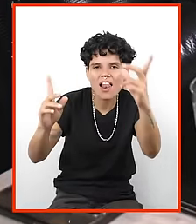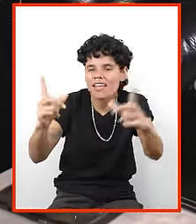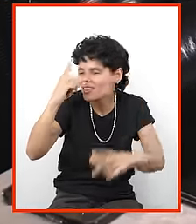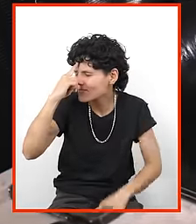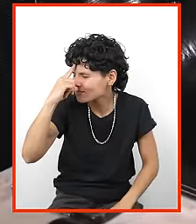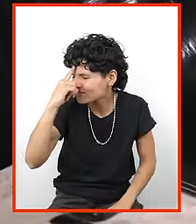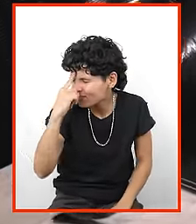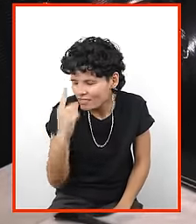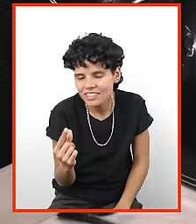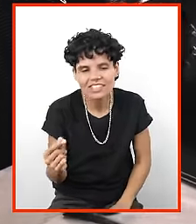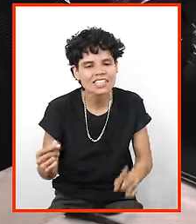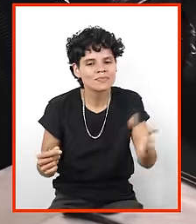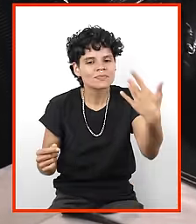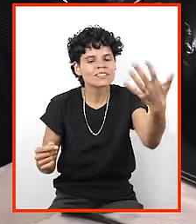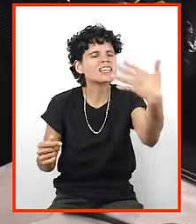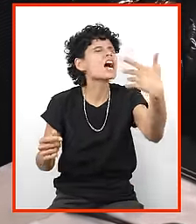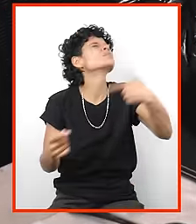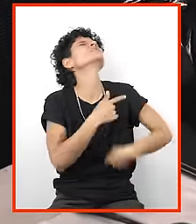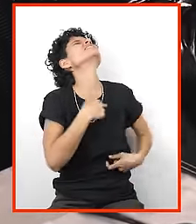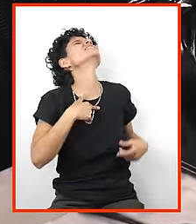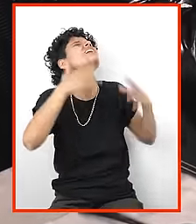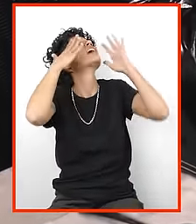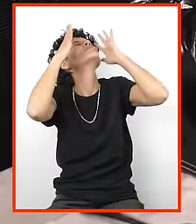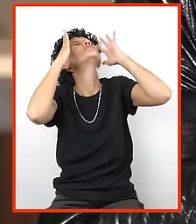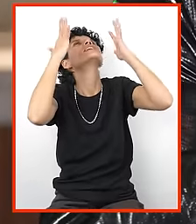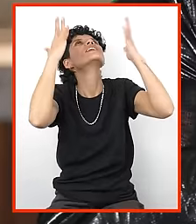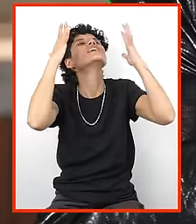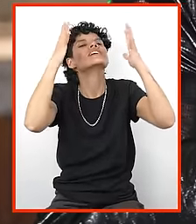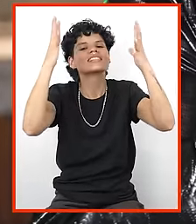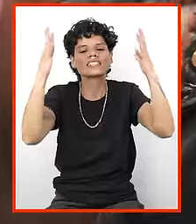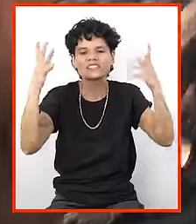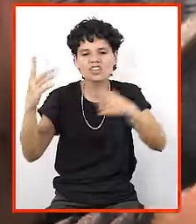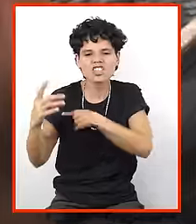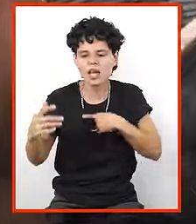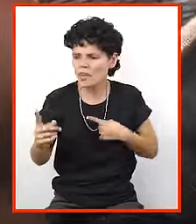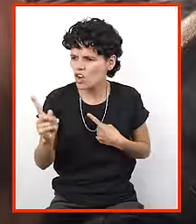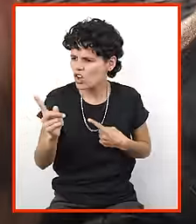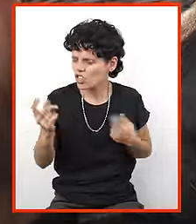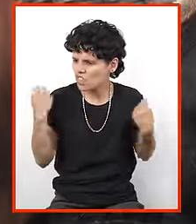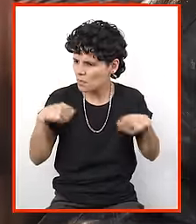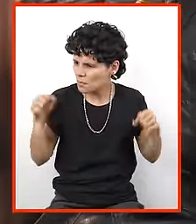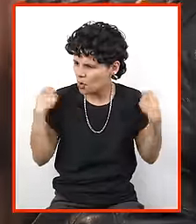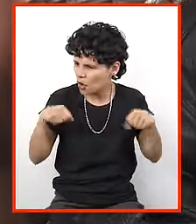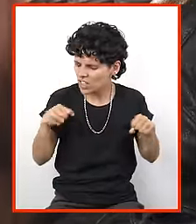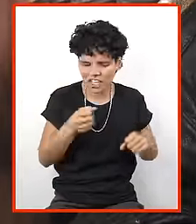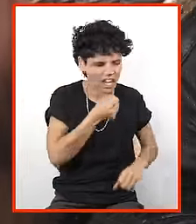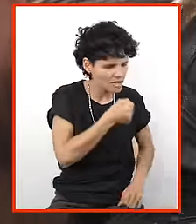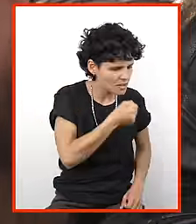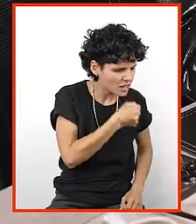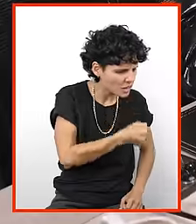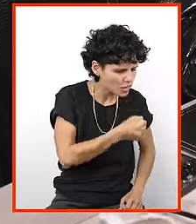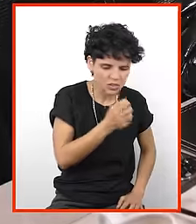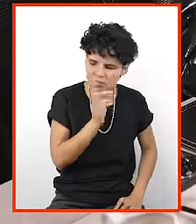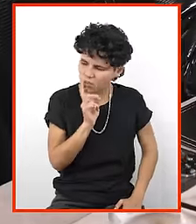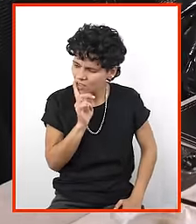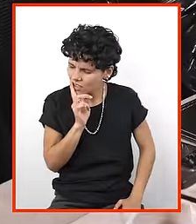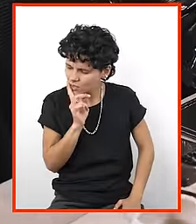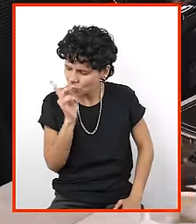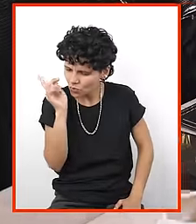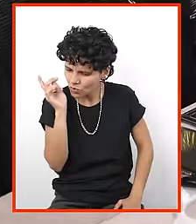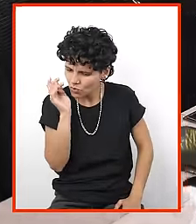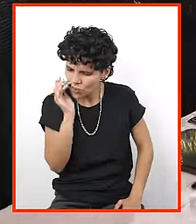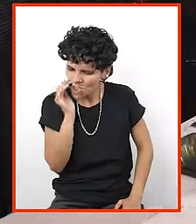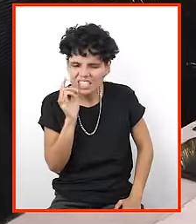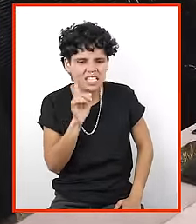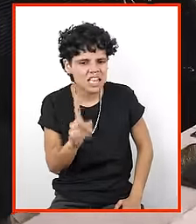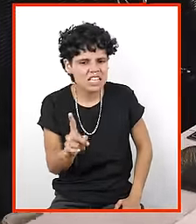nariz. Ay, ¿cómo es que se llama? No sé si era deportista o era animador. Puta, es